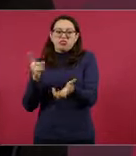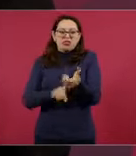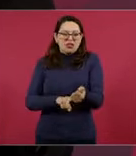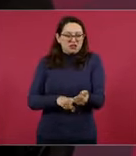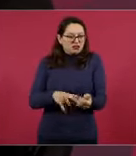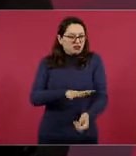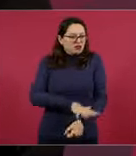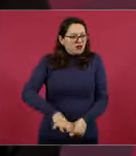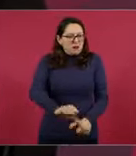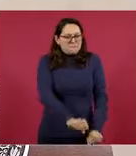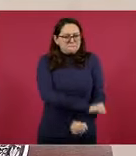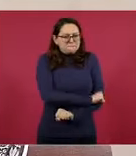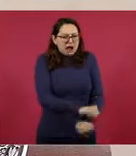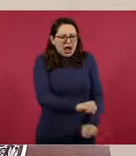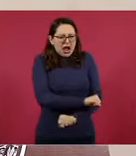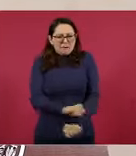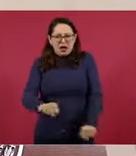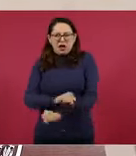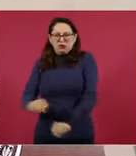no cuidan el medio ambiente,